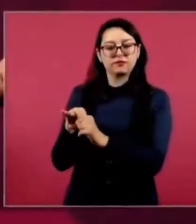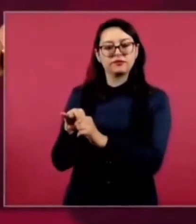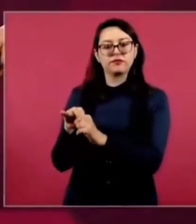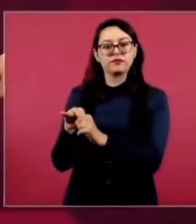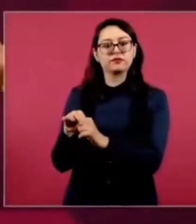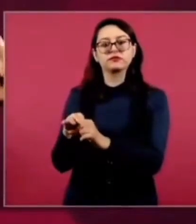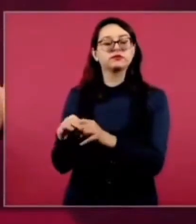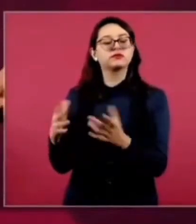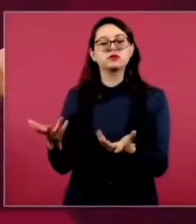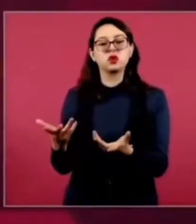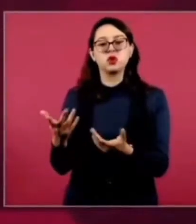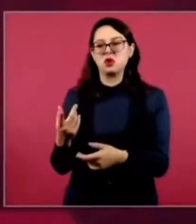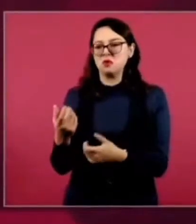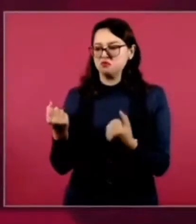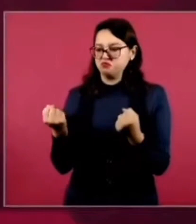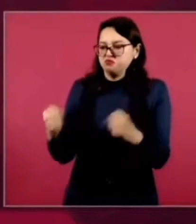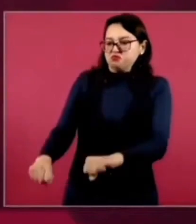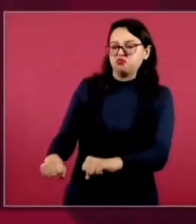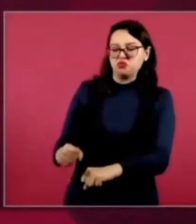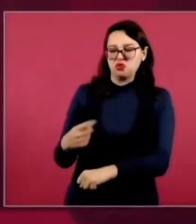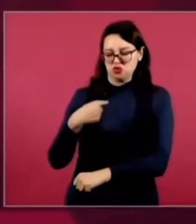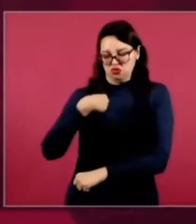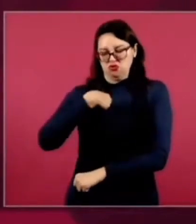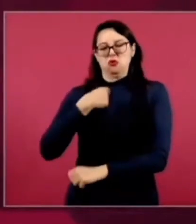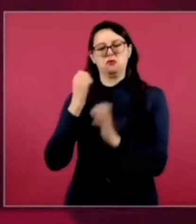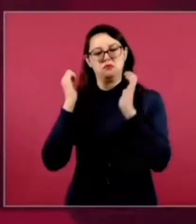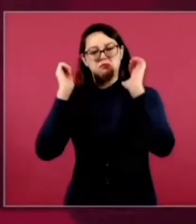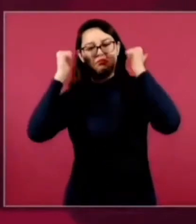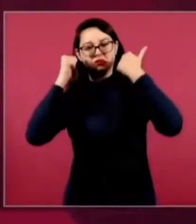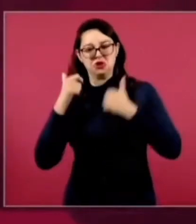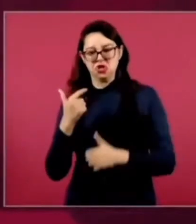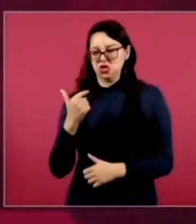había charrismo sindical.